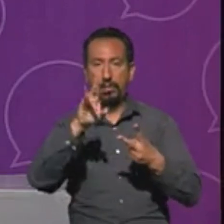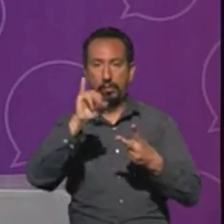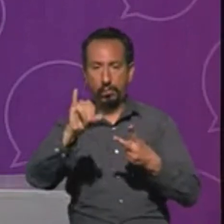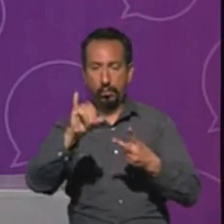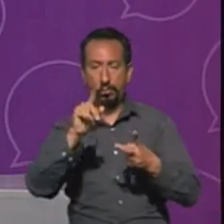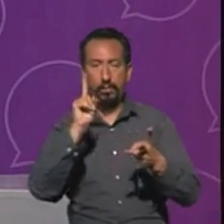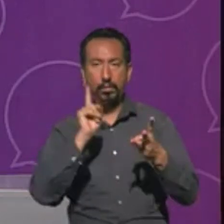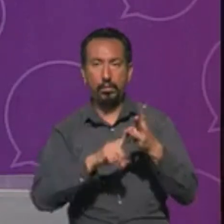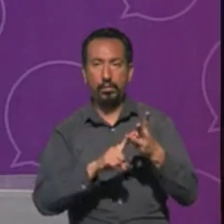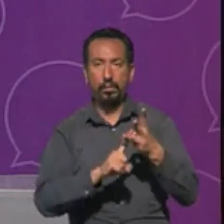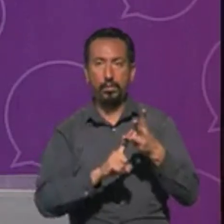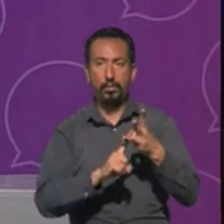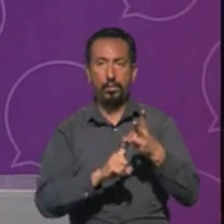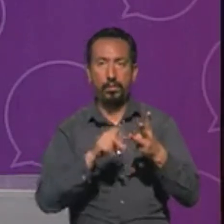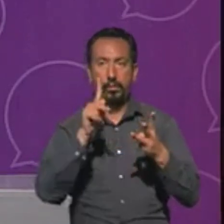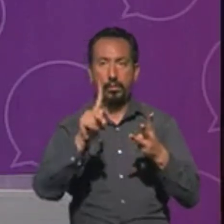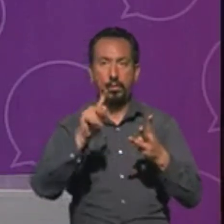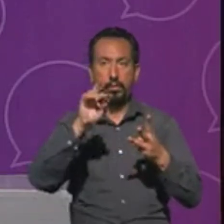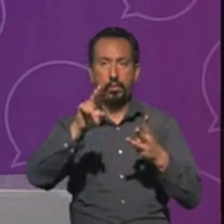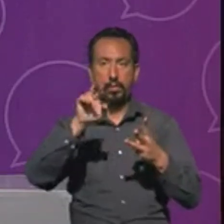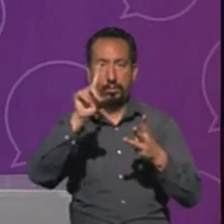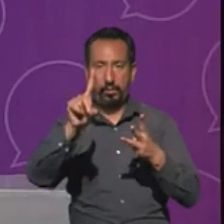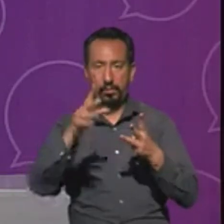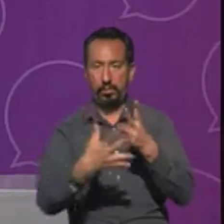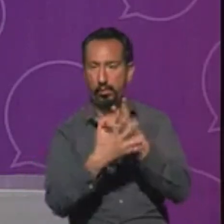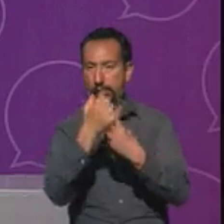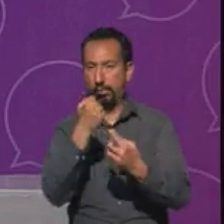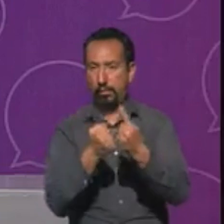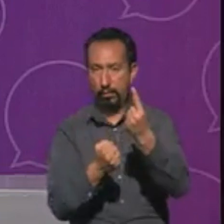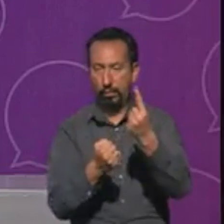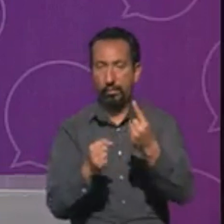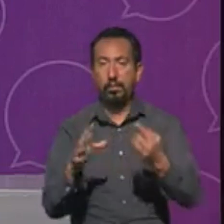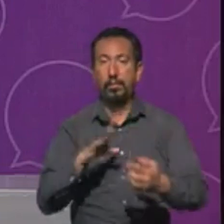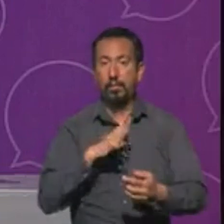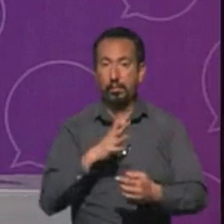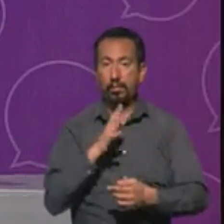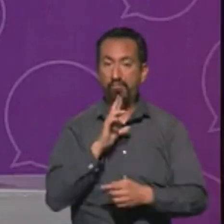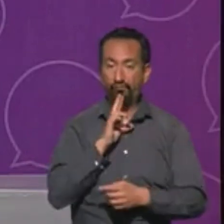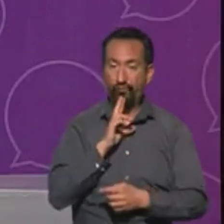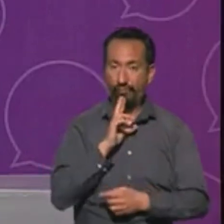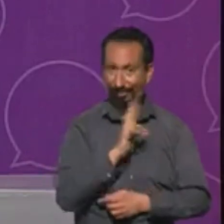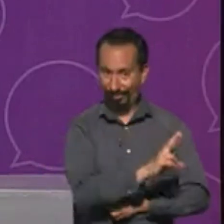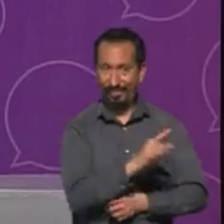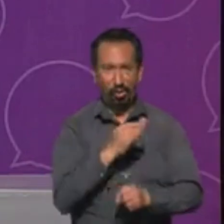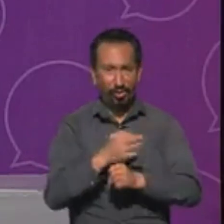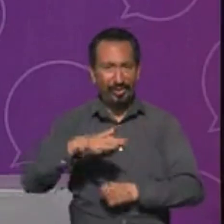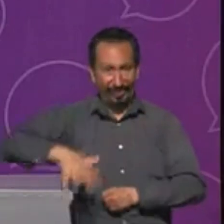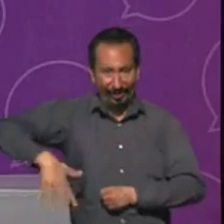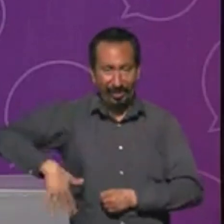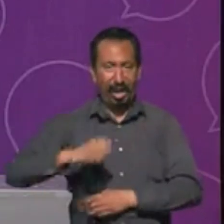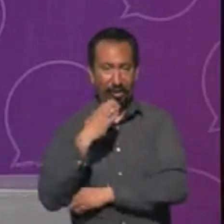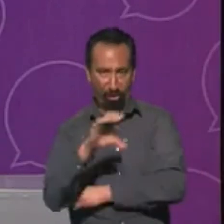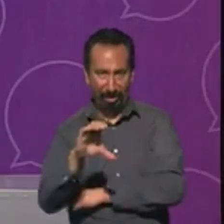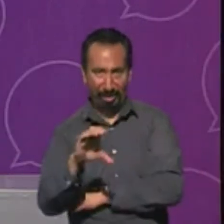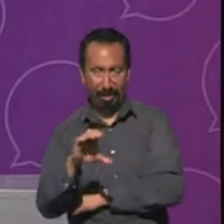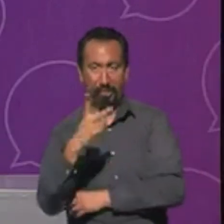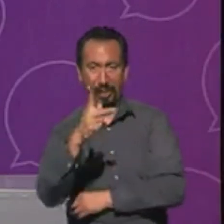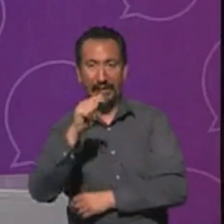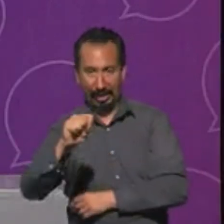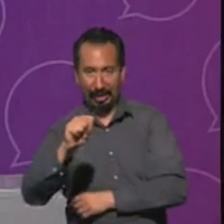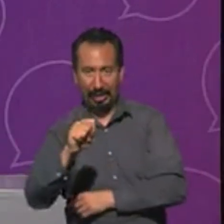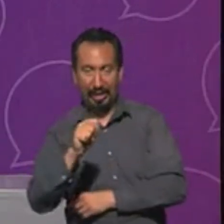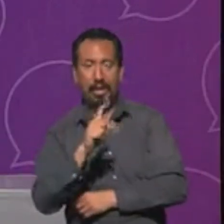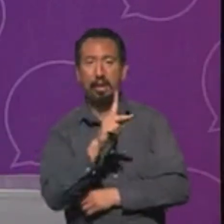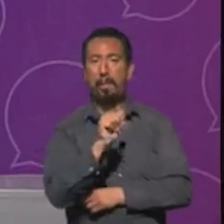Revolucionario institucional y de la Revolución democrática es una réplica que hará a lo que acaba de decir el candidato del partido del trabajo